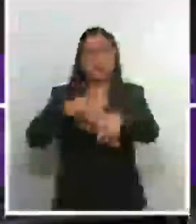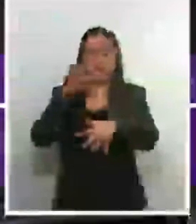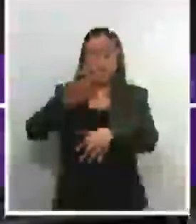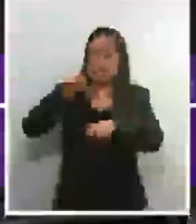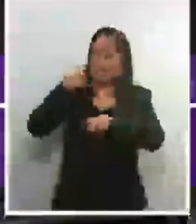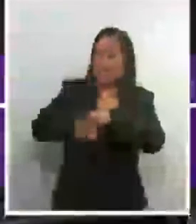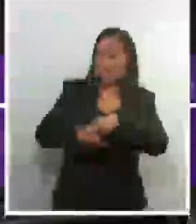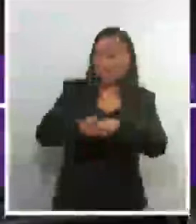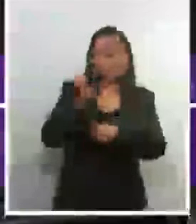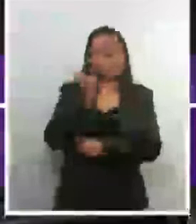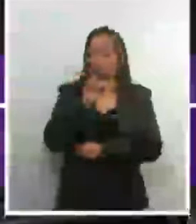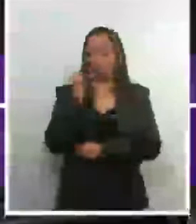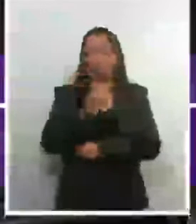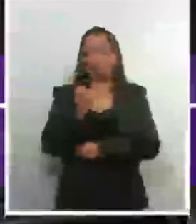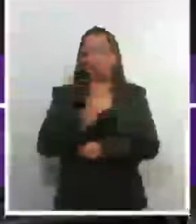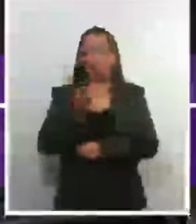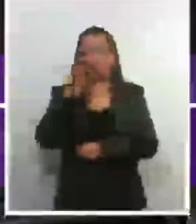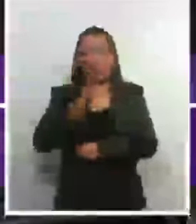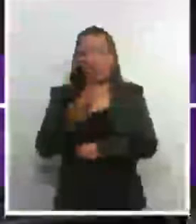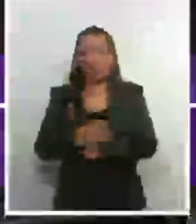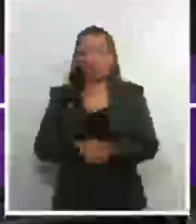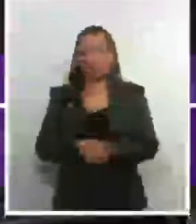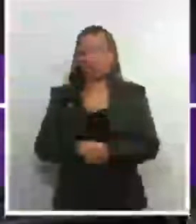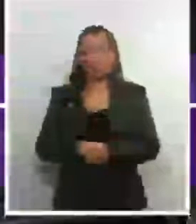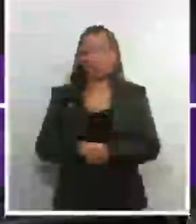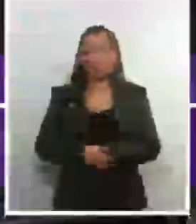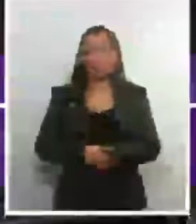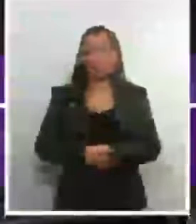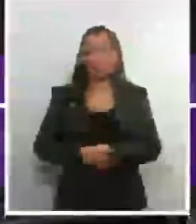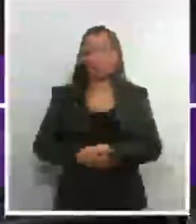social, es decir, la